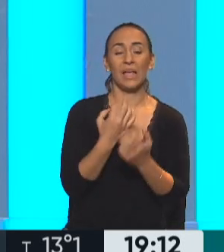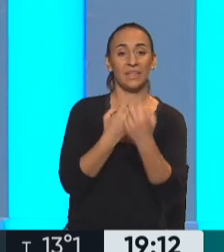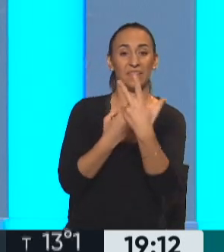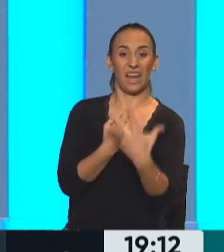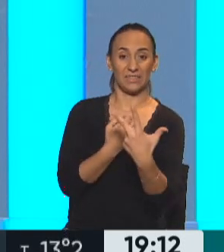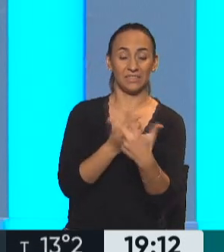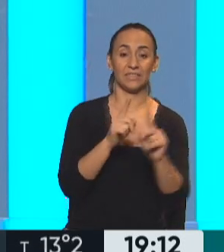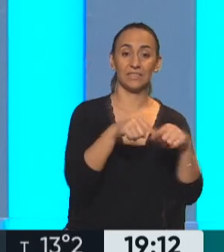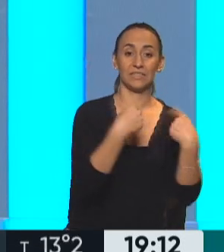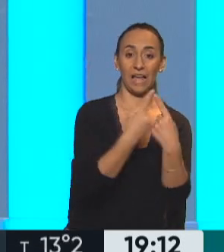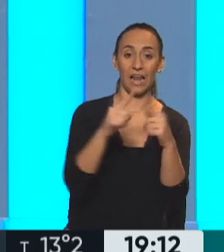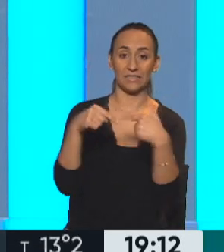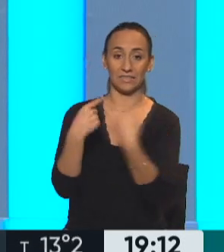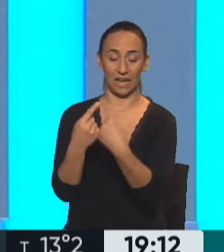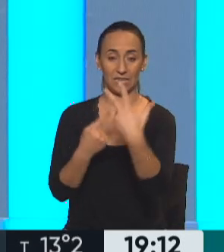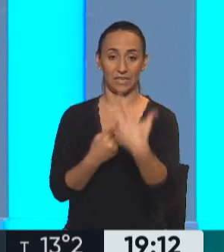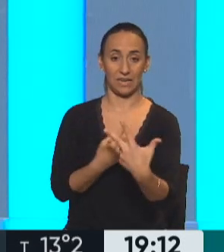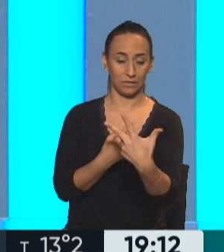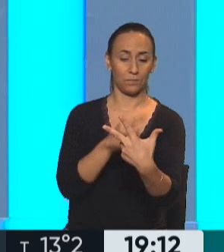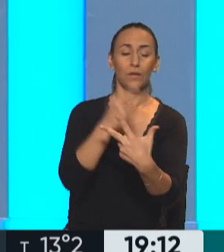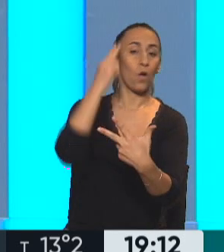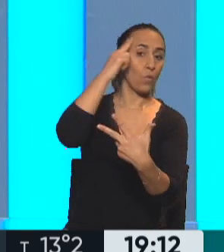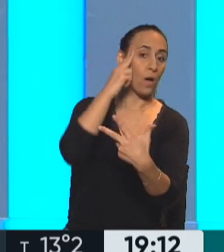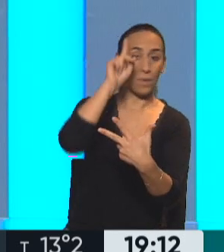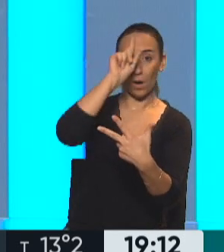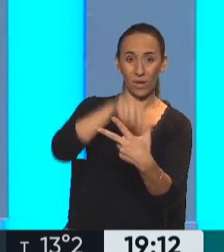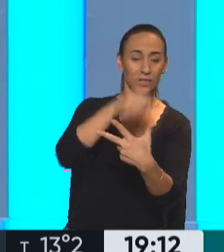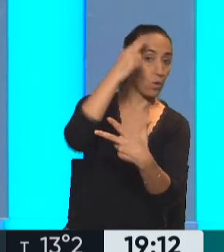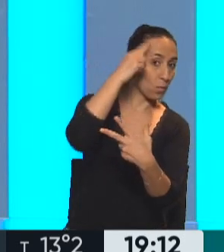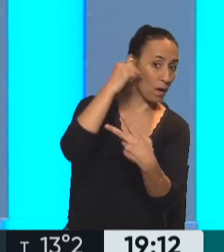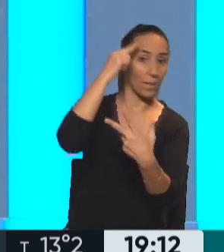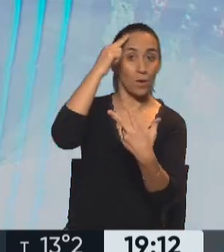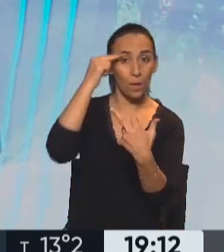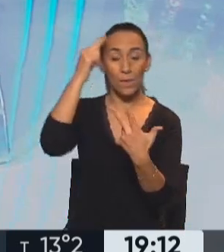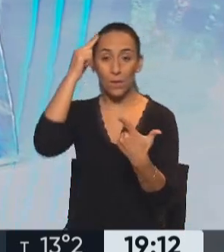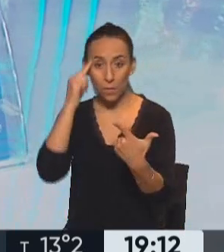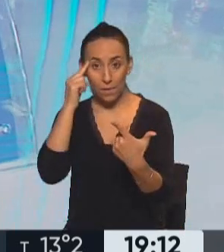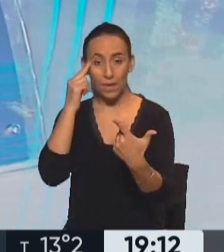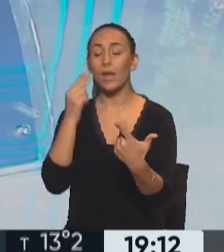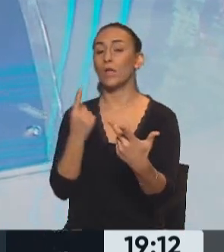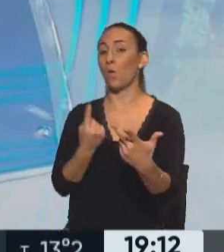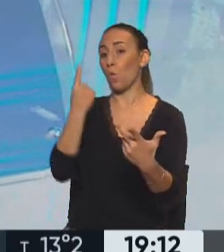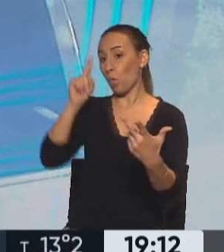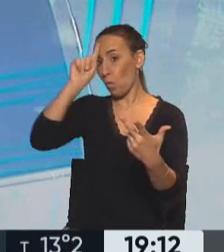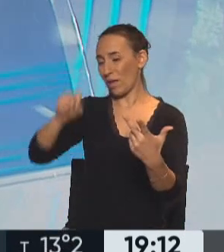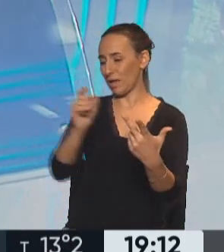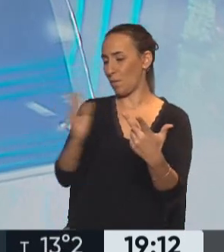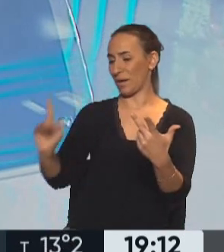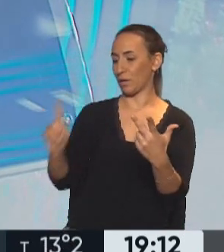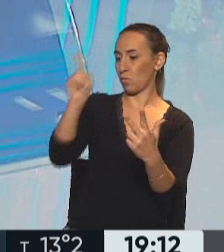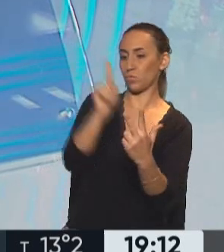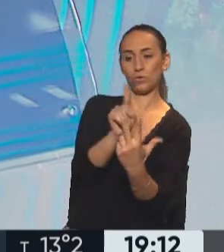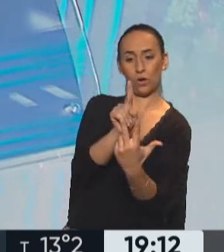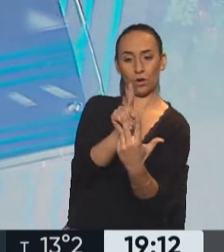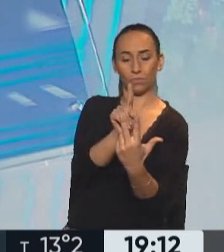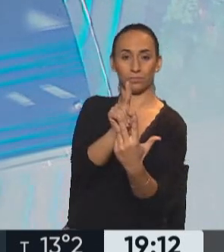salas, más un 10º que sería el presidente, que cumpliría funciones de, ya sea de desempate